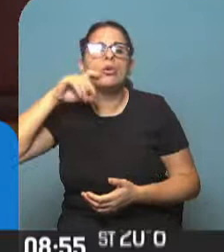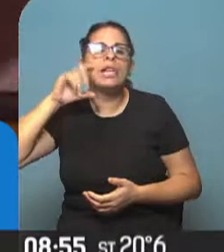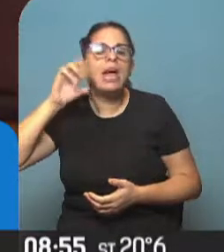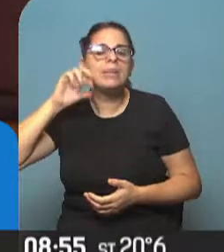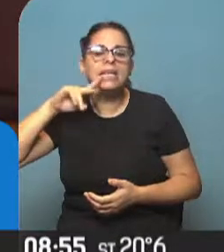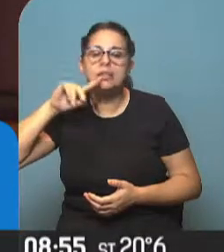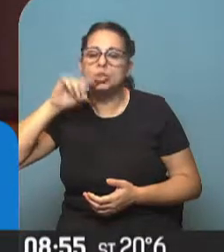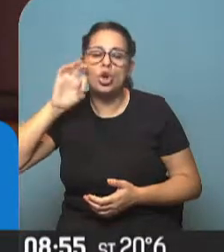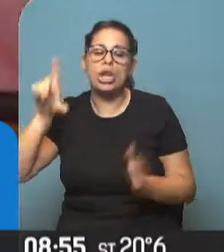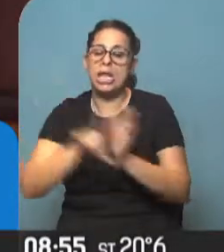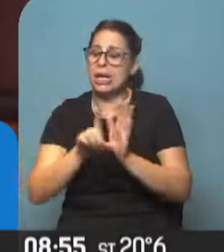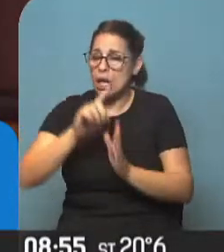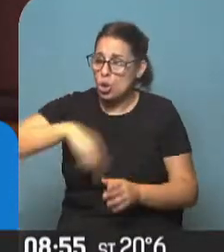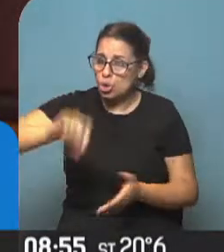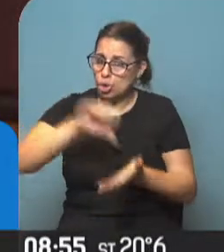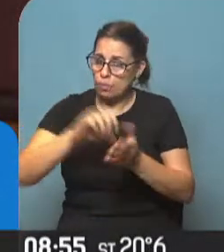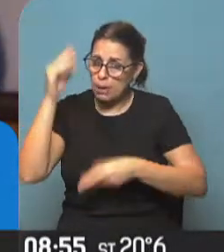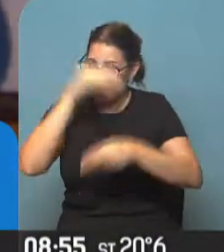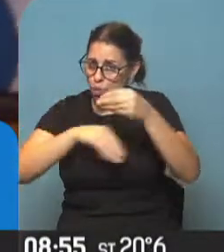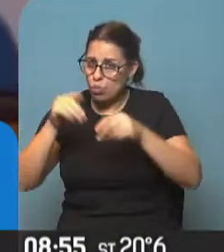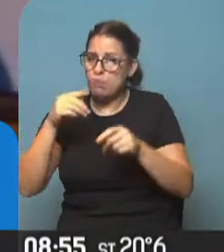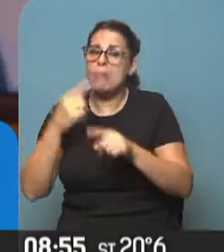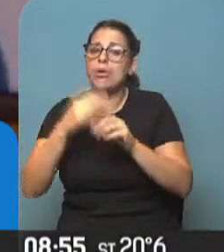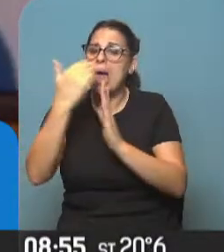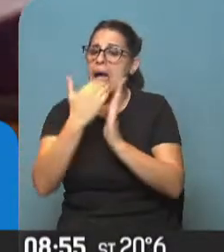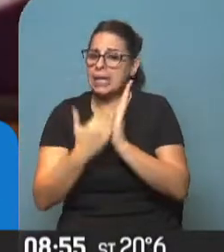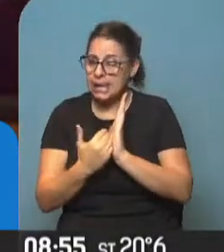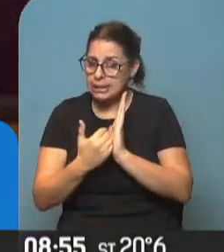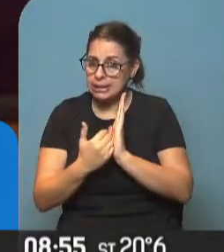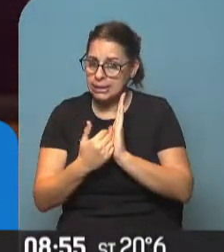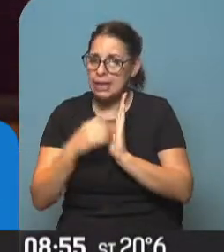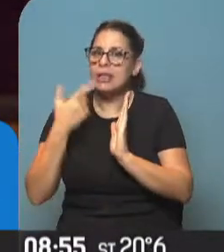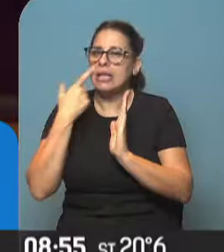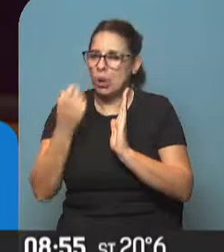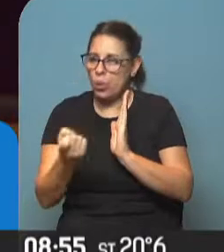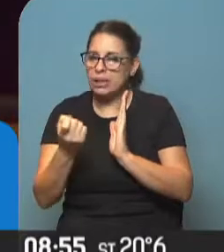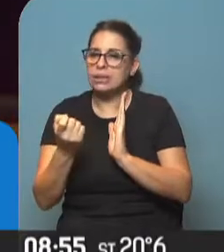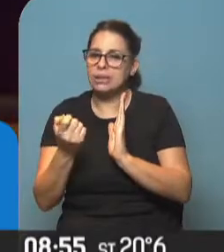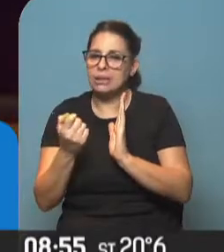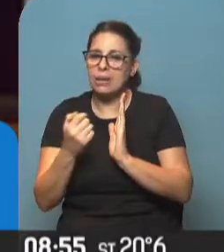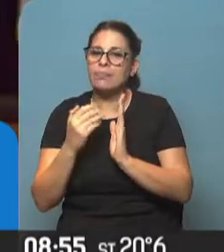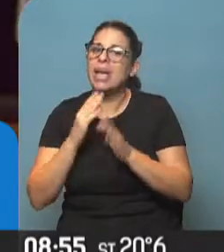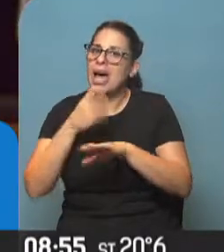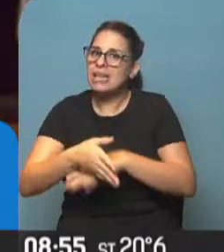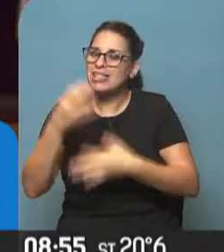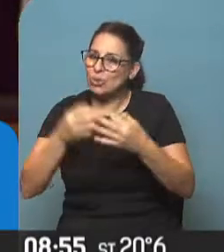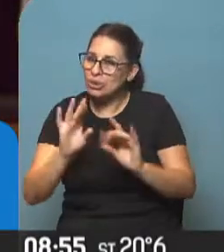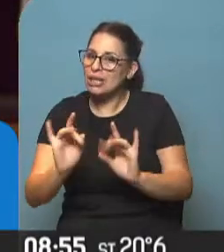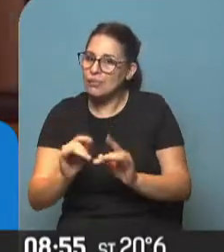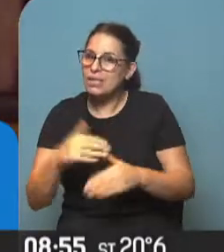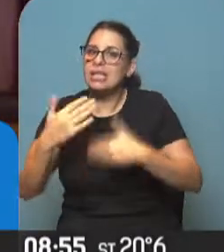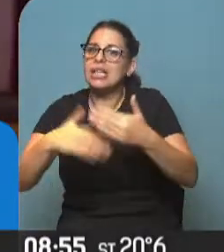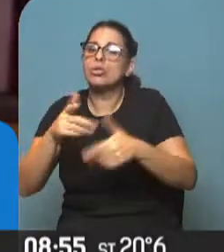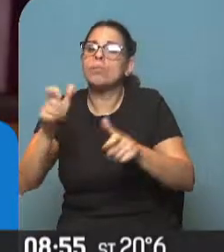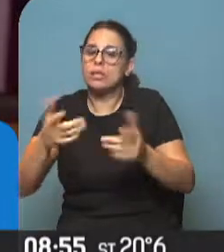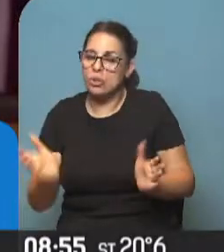somos países que estamos preocupados por esta agenda por el que vemos la dimensión inclusiva del acceso a la justicia en el desarrollo de